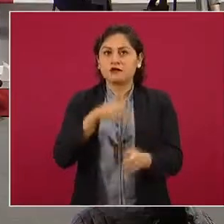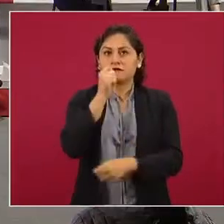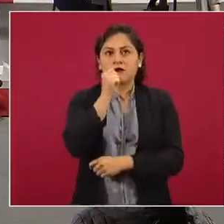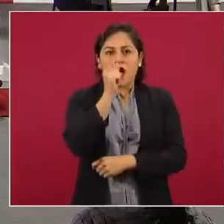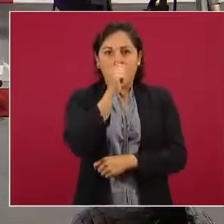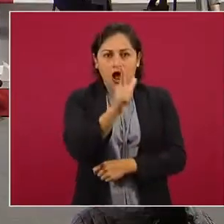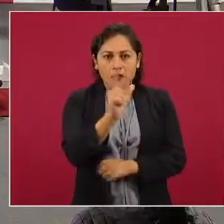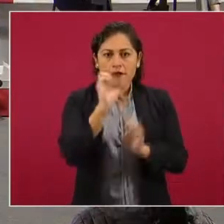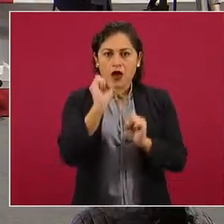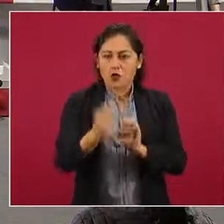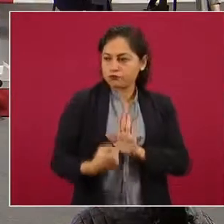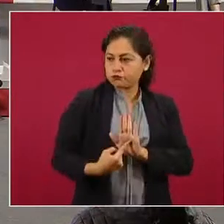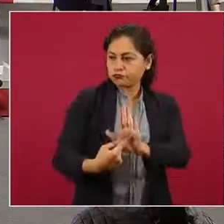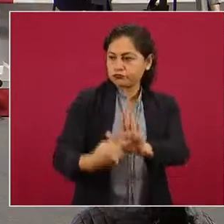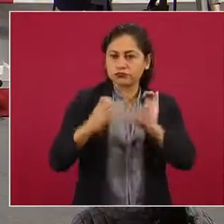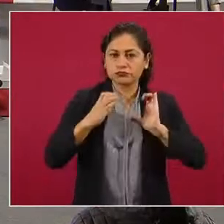corporales.